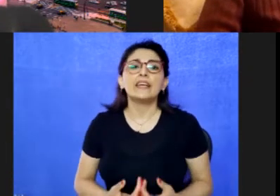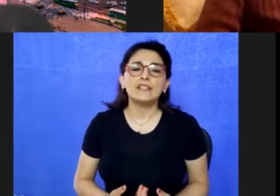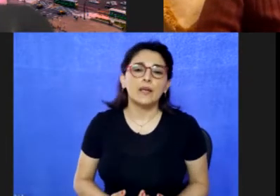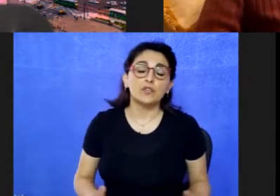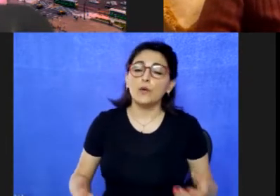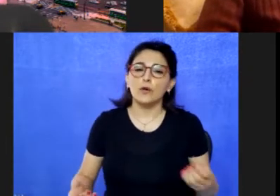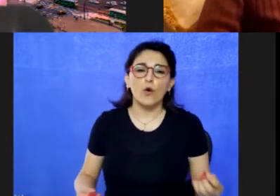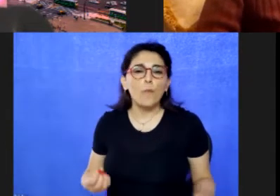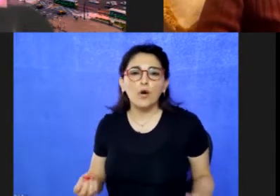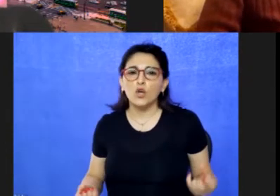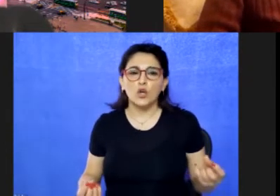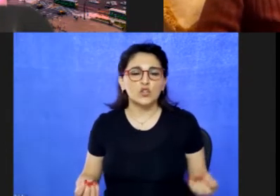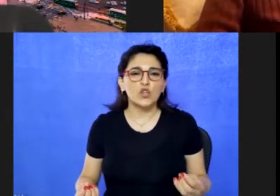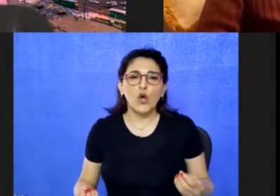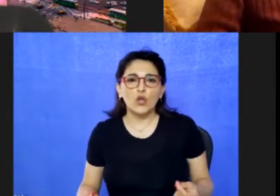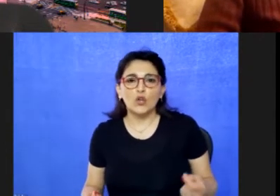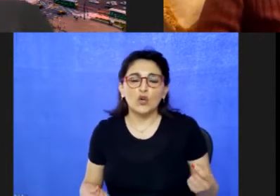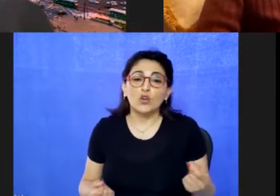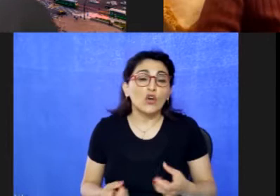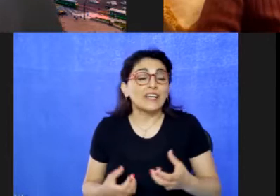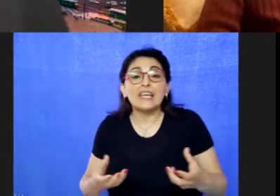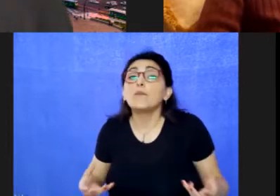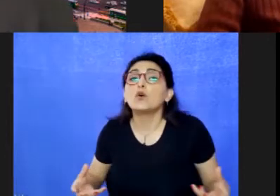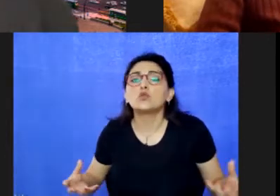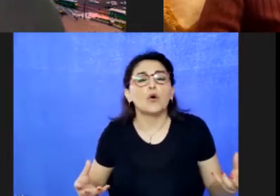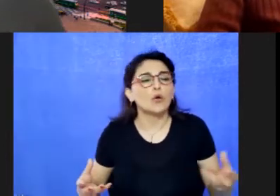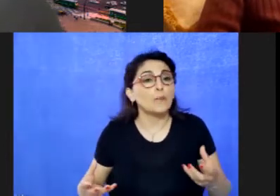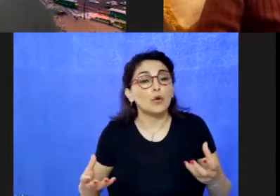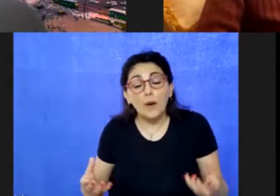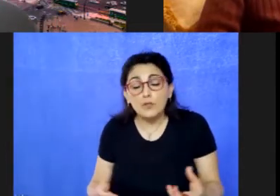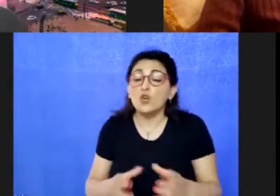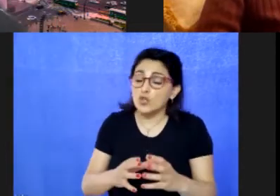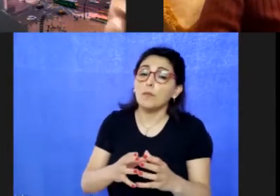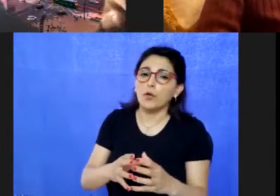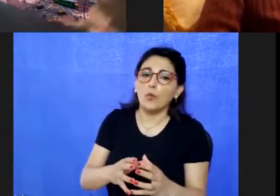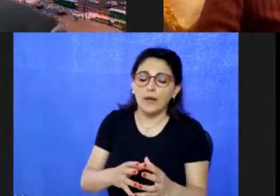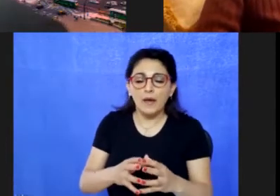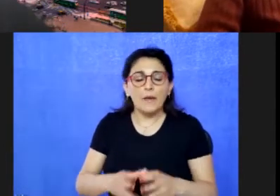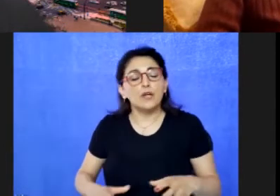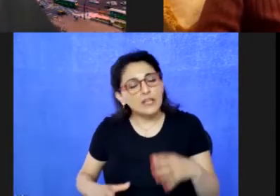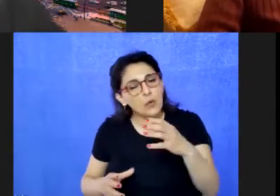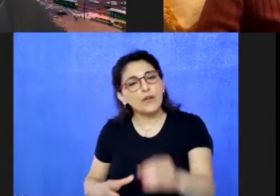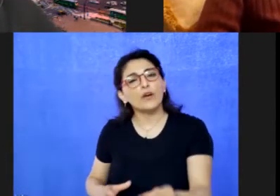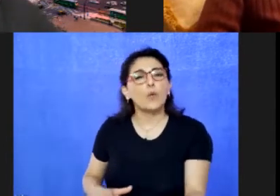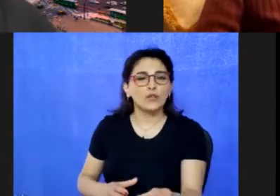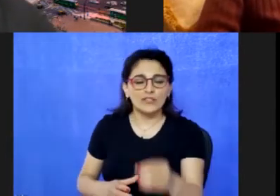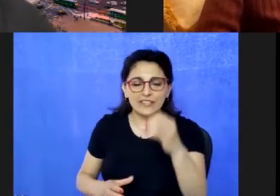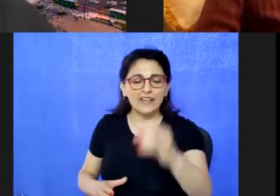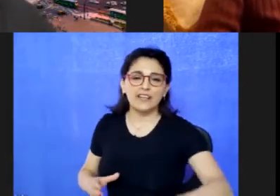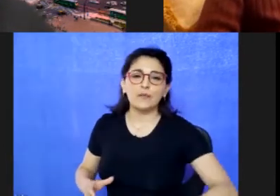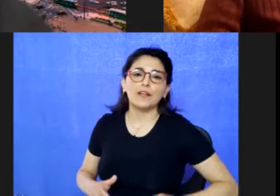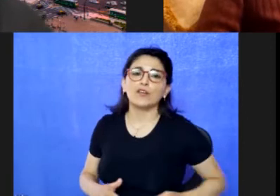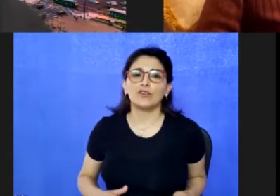Adri, ¿qué hacemos? Y bueno, un poco nos reímos, un poco nos preocupamos. Yo me preocupé. Pero recuerdo que cuando